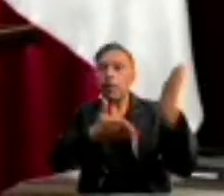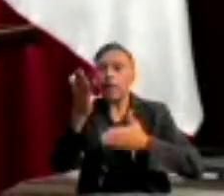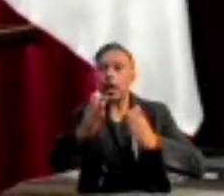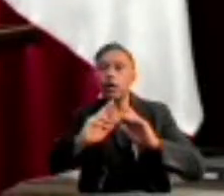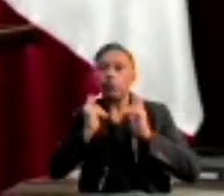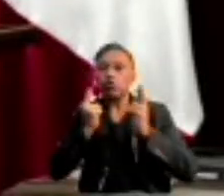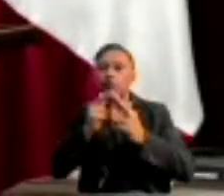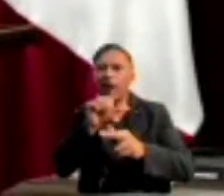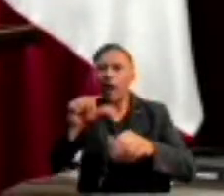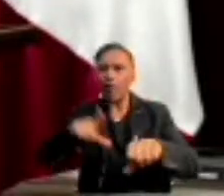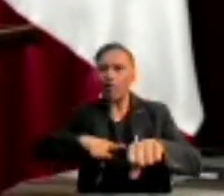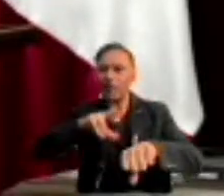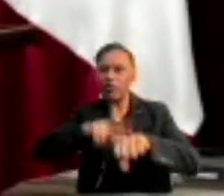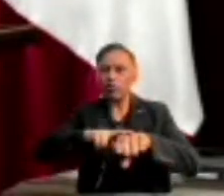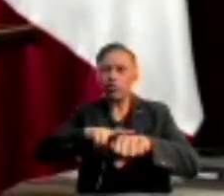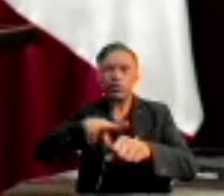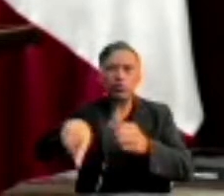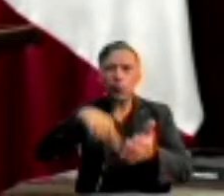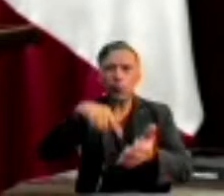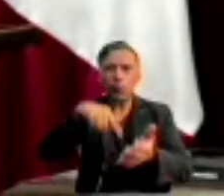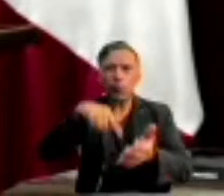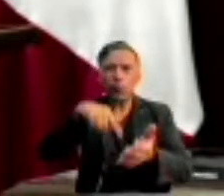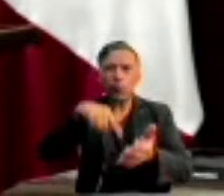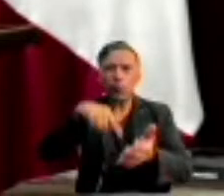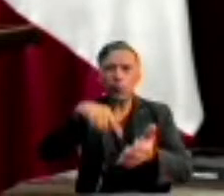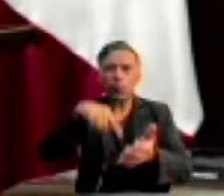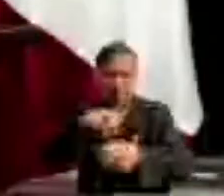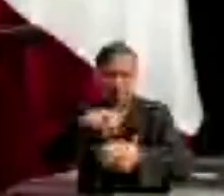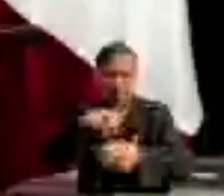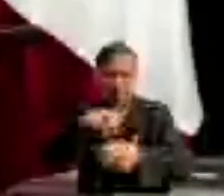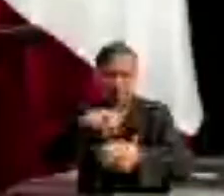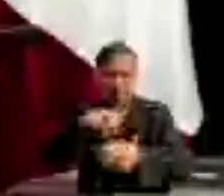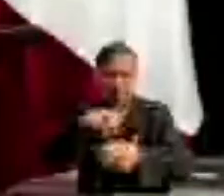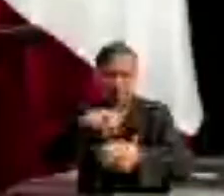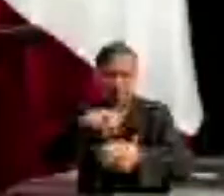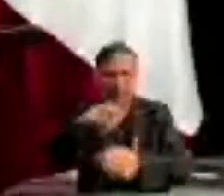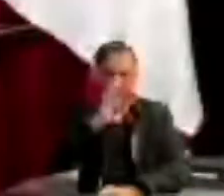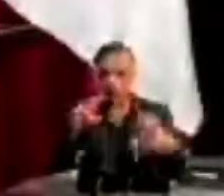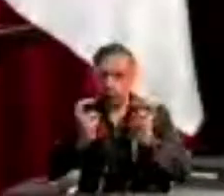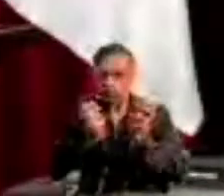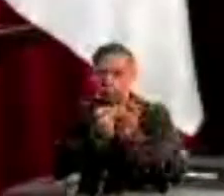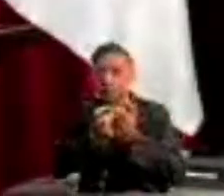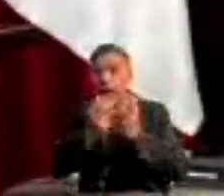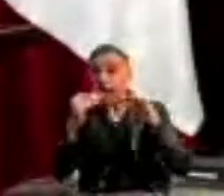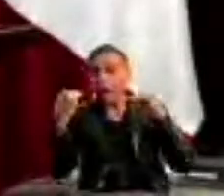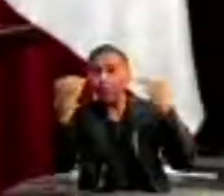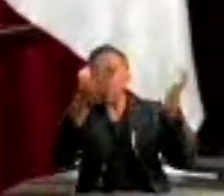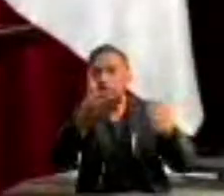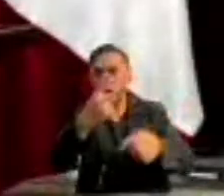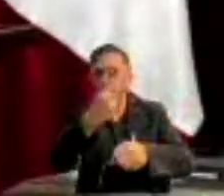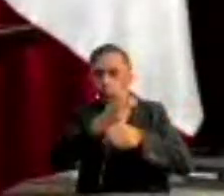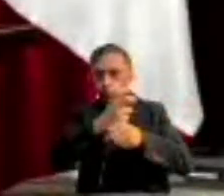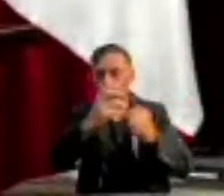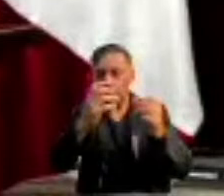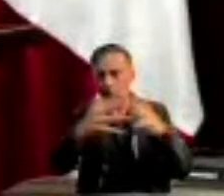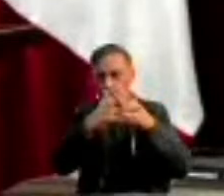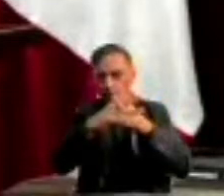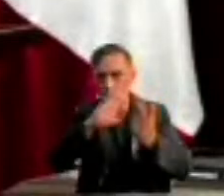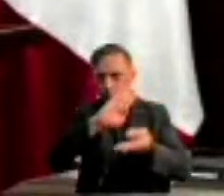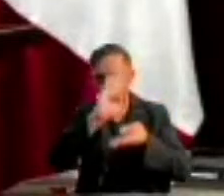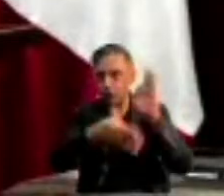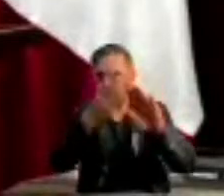Mazatlán para analizar la situación nacional en el contexto de la Segunda Guerra Mundial, acordando